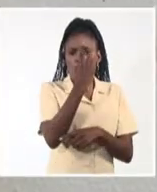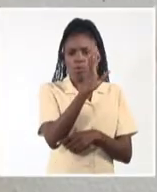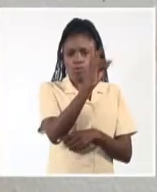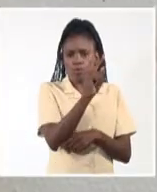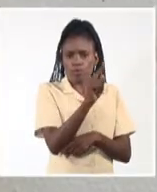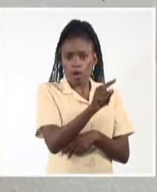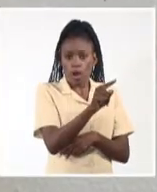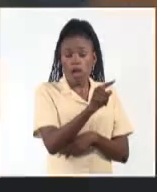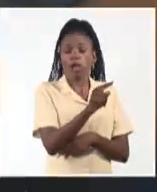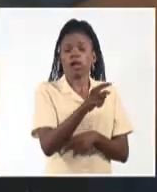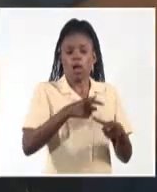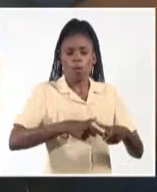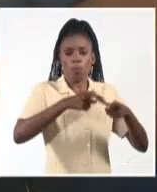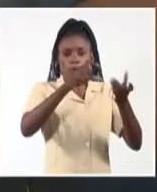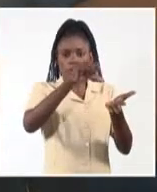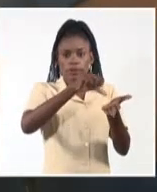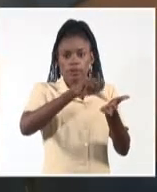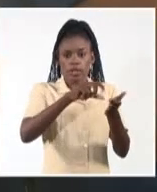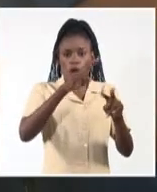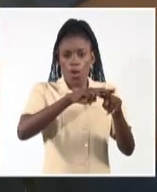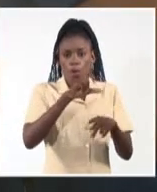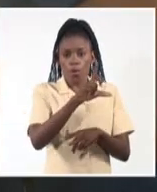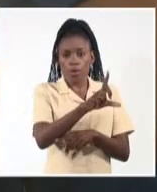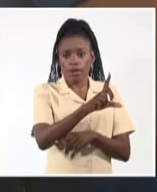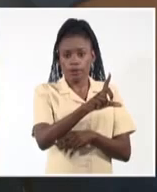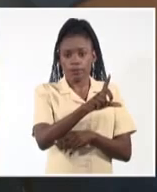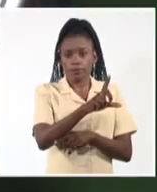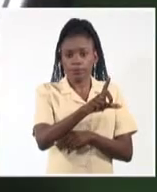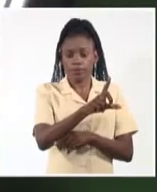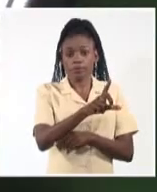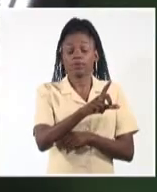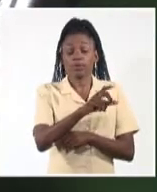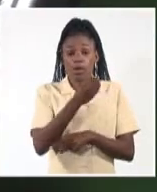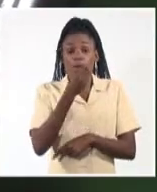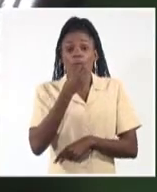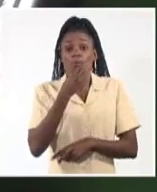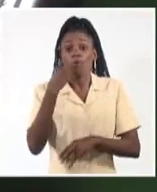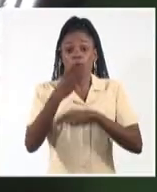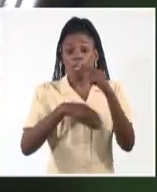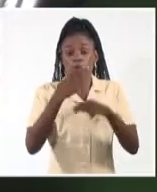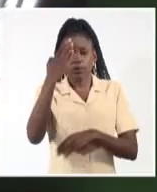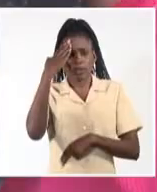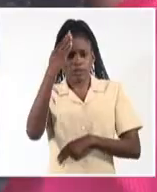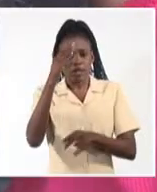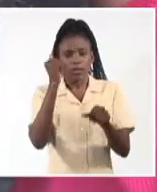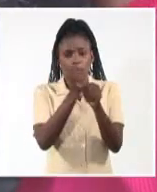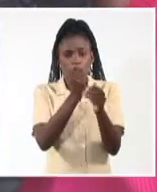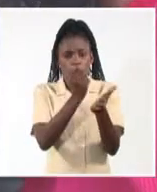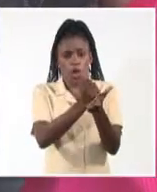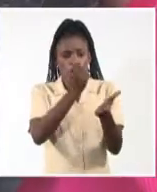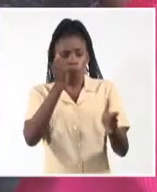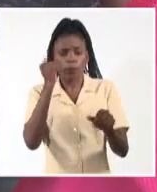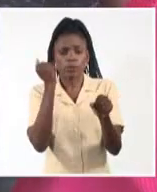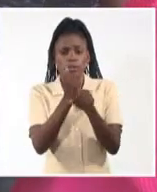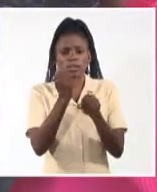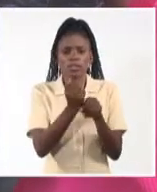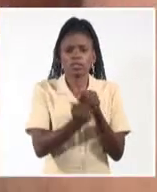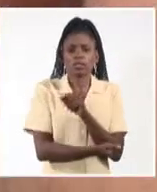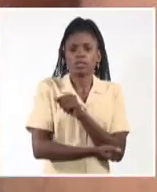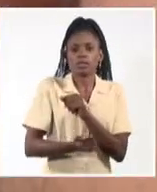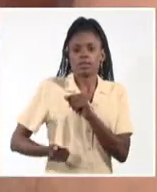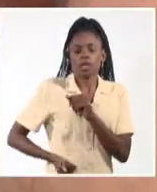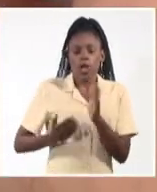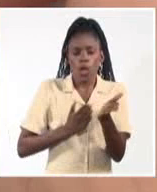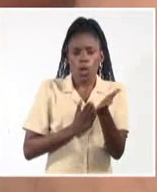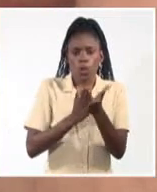termoeléctrica Lidio Ramón Pérez de Felton en Holguín. Récord que fue posible gracias al compromiso y esfuerzo de los trabajadores para mantener